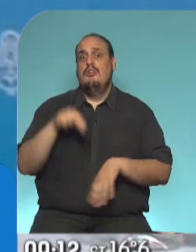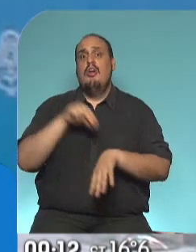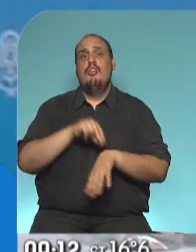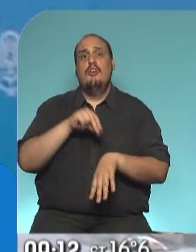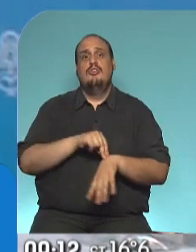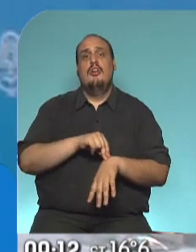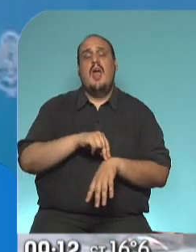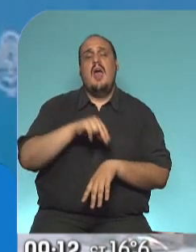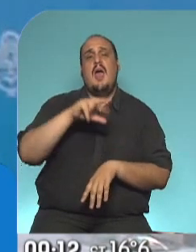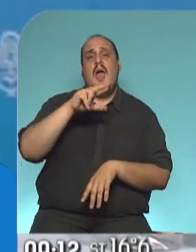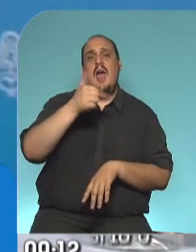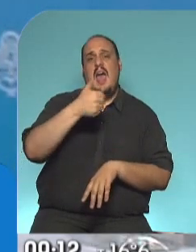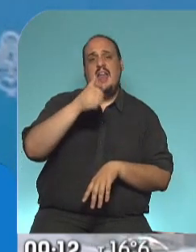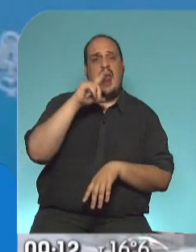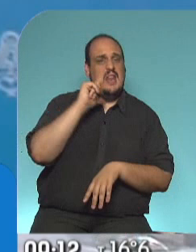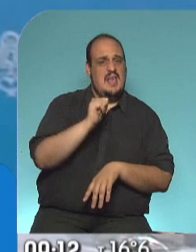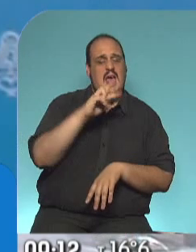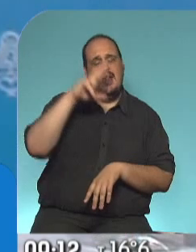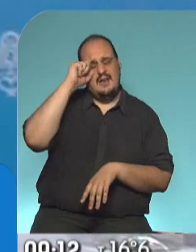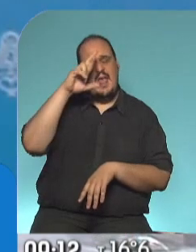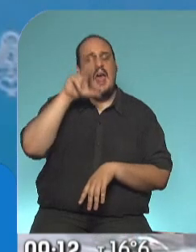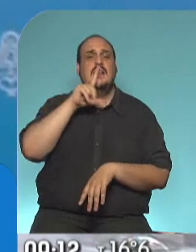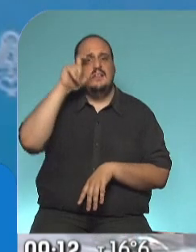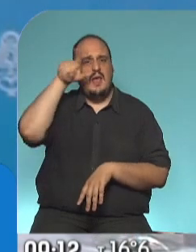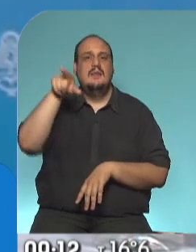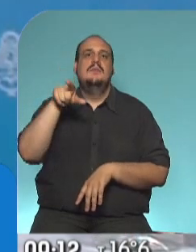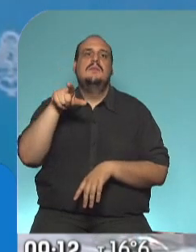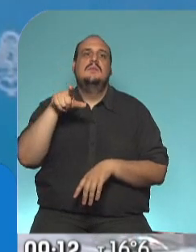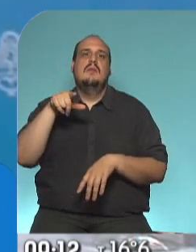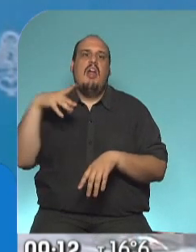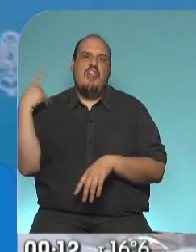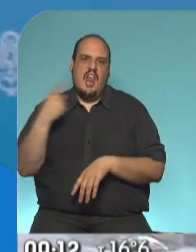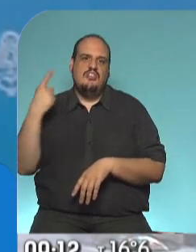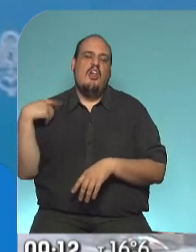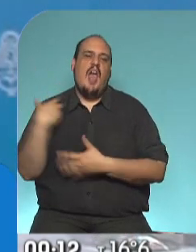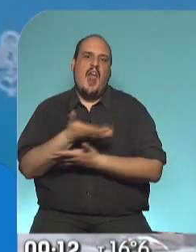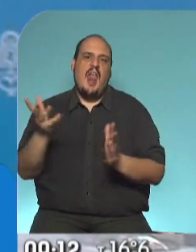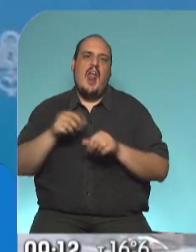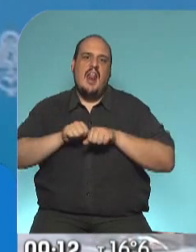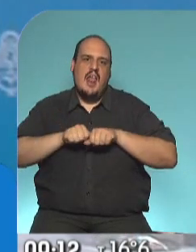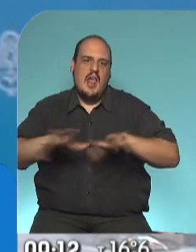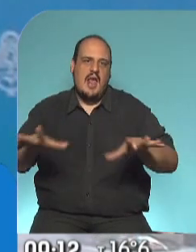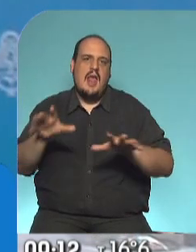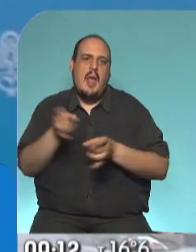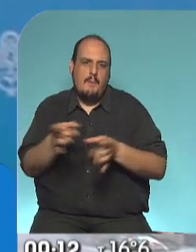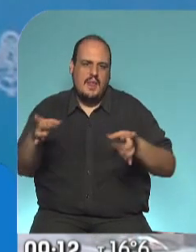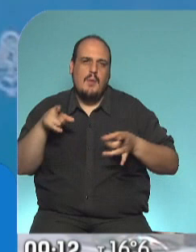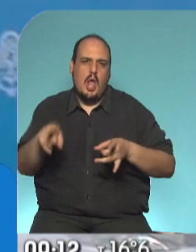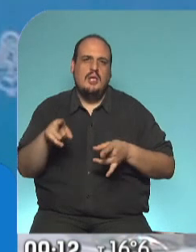rearte que es la directora nacional de epidemiología de información estratégica va a compartir con nosotros algunas